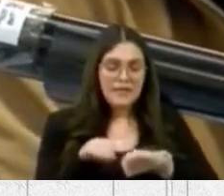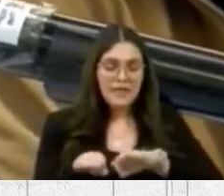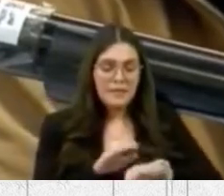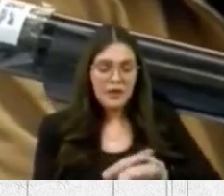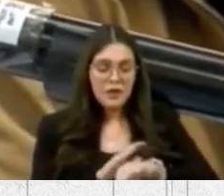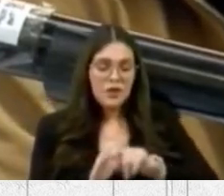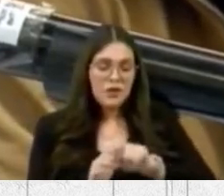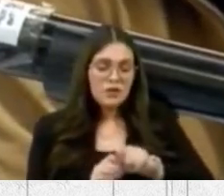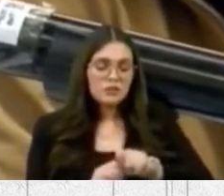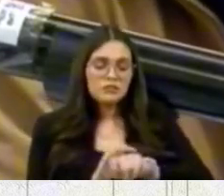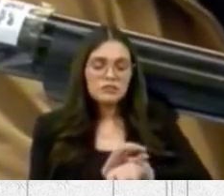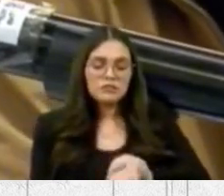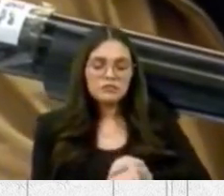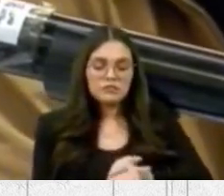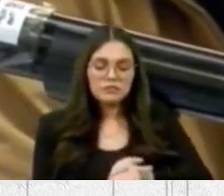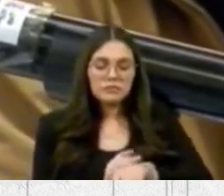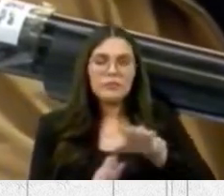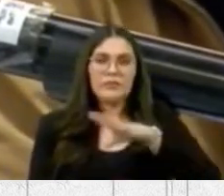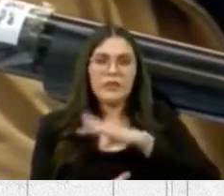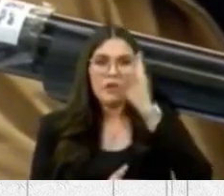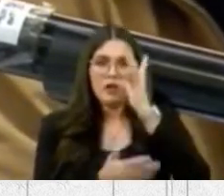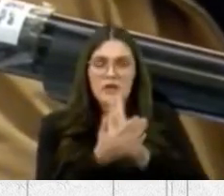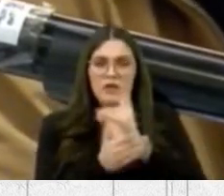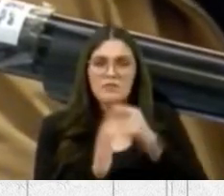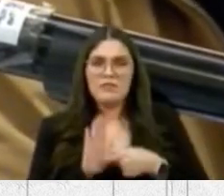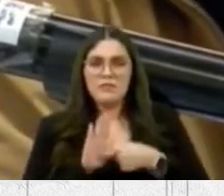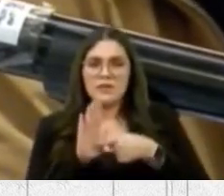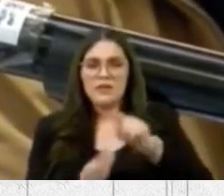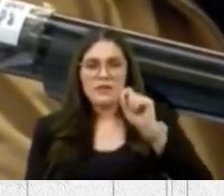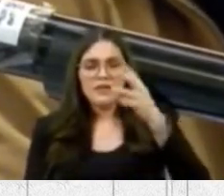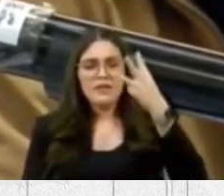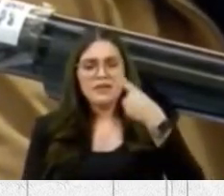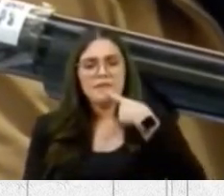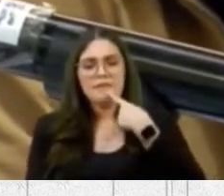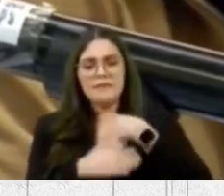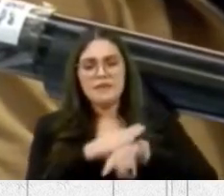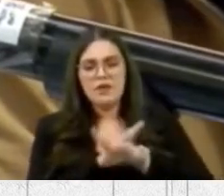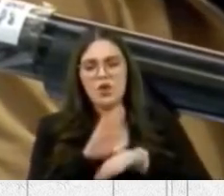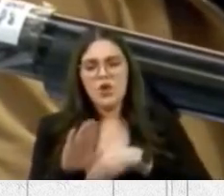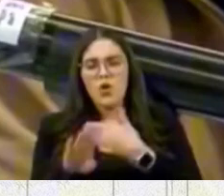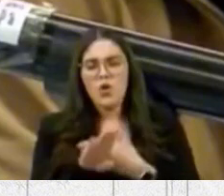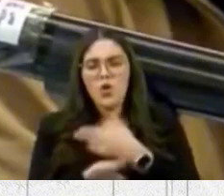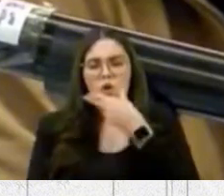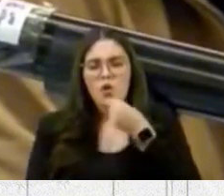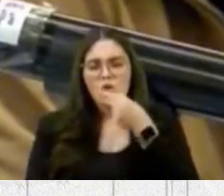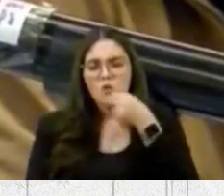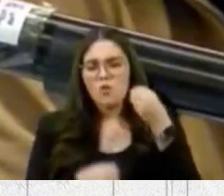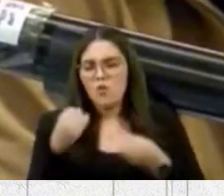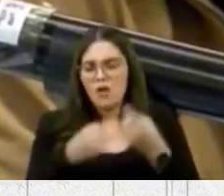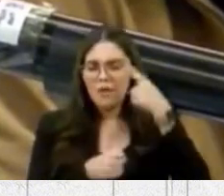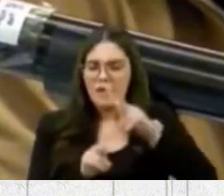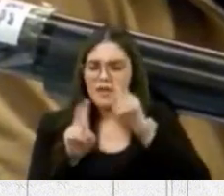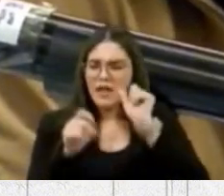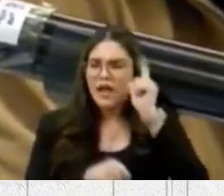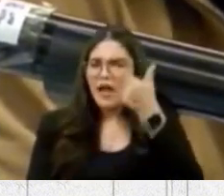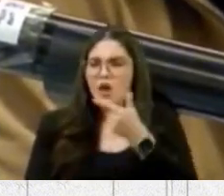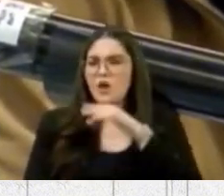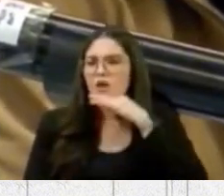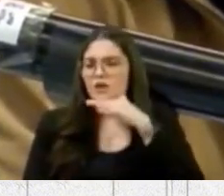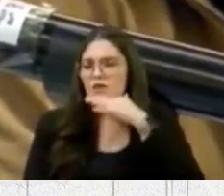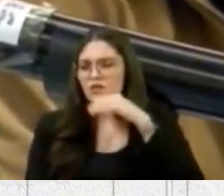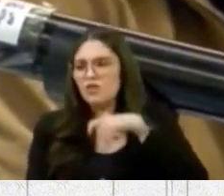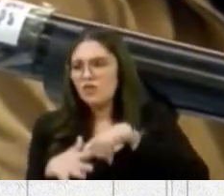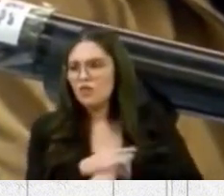solo ha presentado 23 denuncias en contra de algún juez por algún acto de corrupción, de acoso o